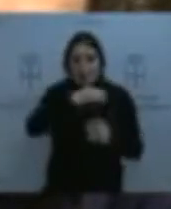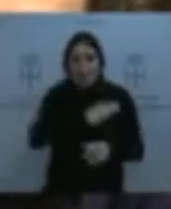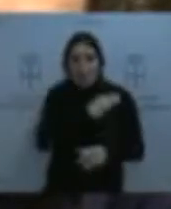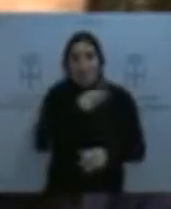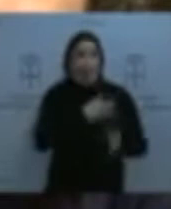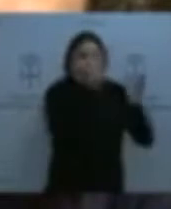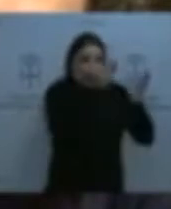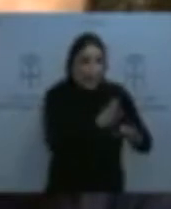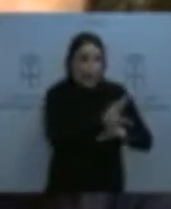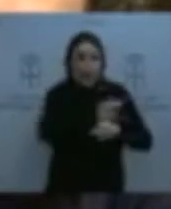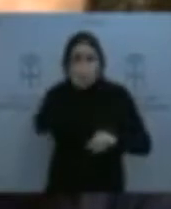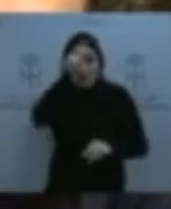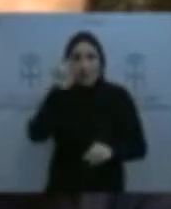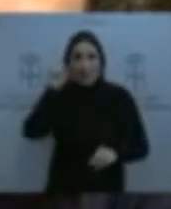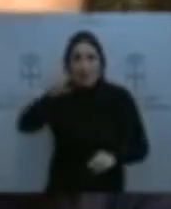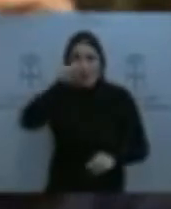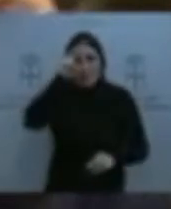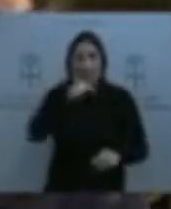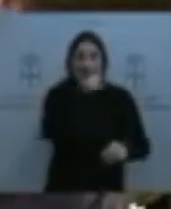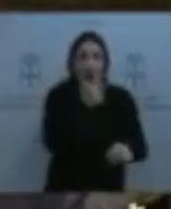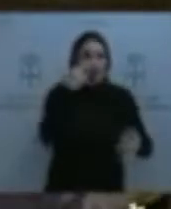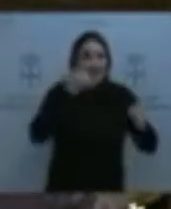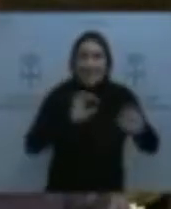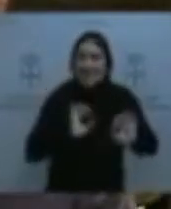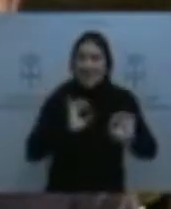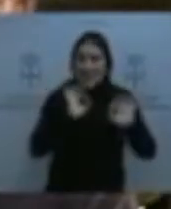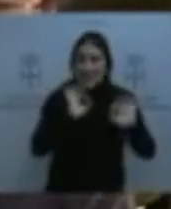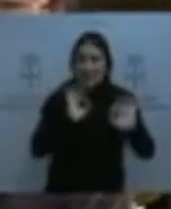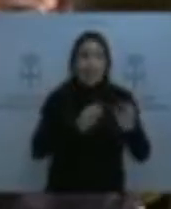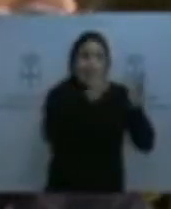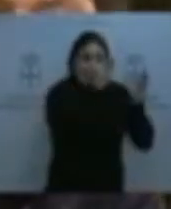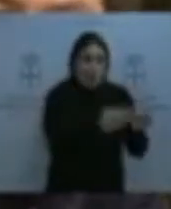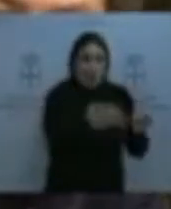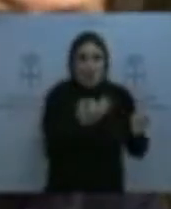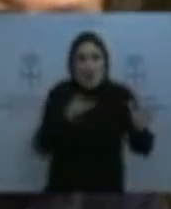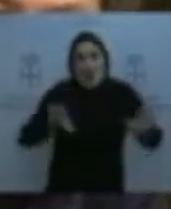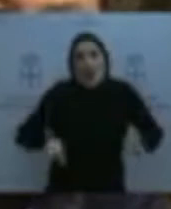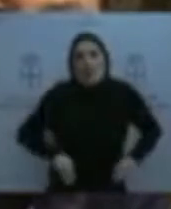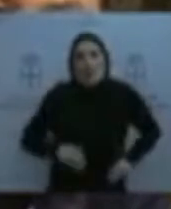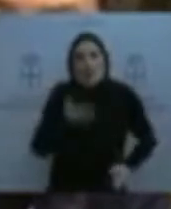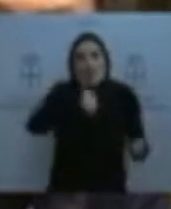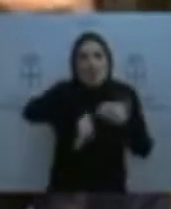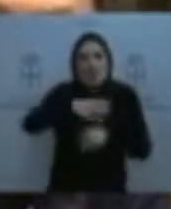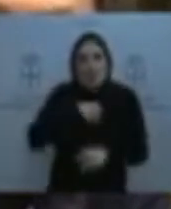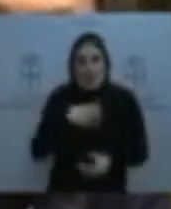el consejero de Educación y Cultura. Y esa es una realidad inexcusable que usted no puede seguir eludiendo.